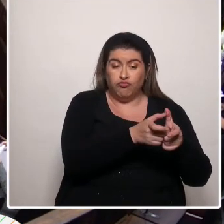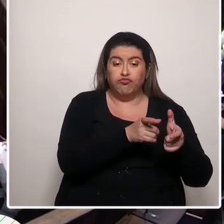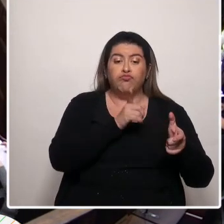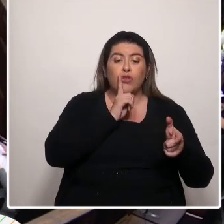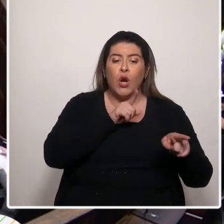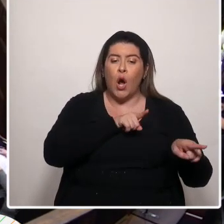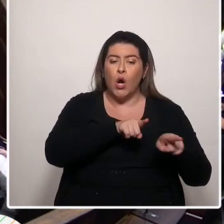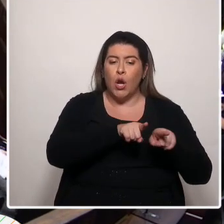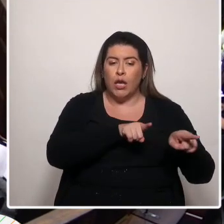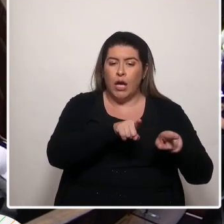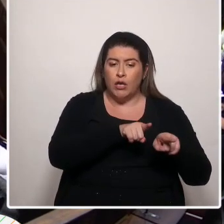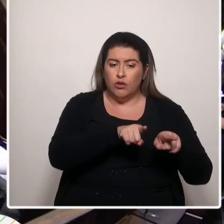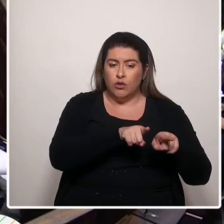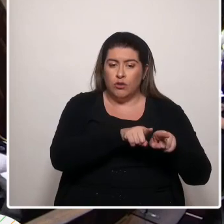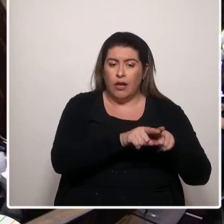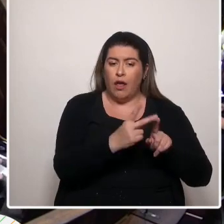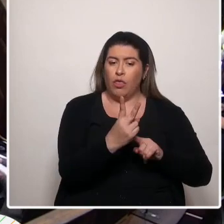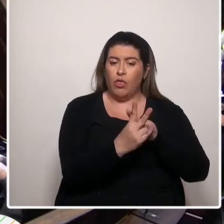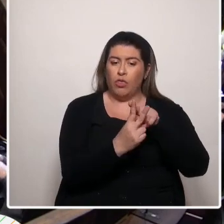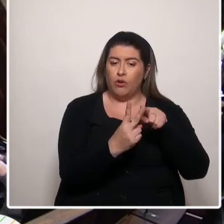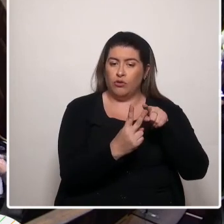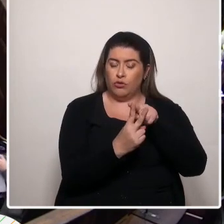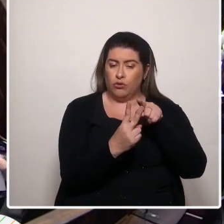coordinación formada por dos personas,